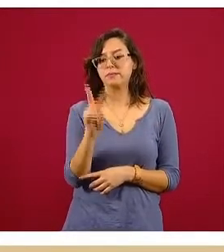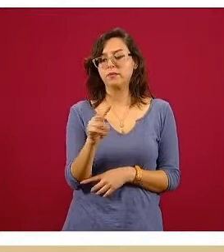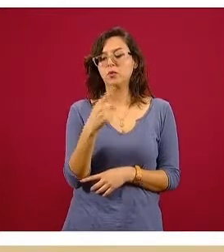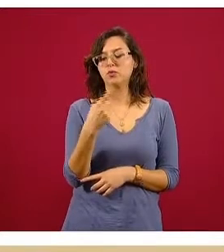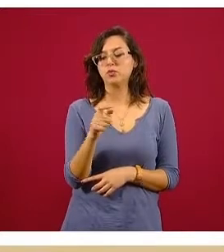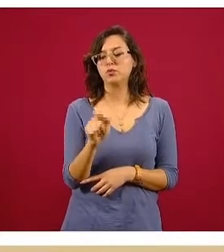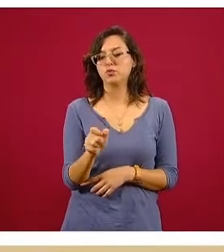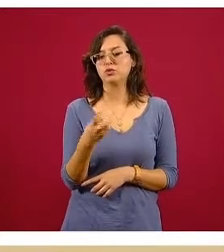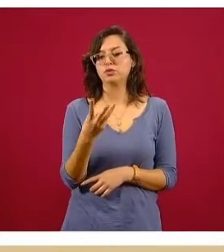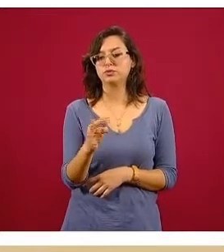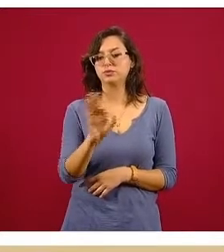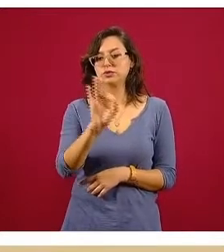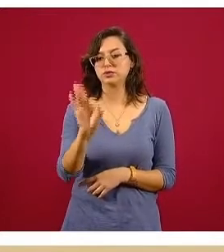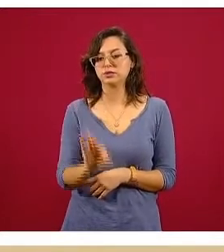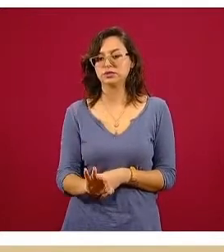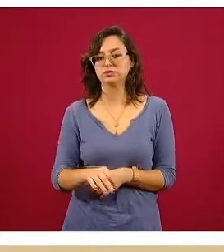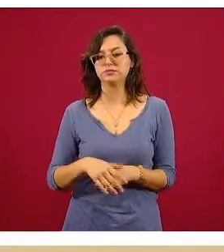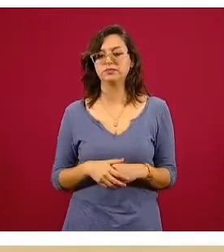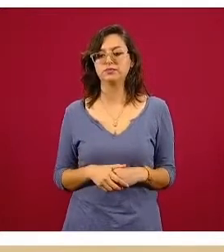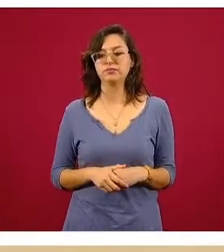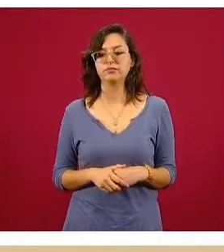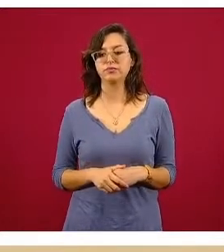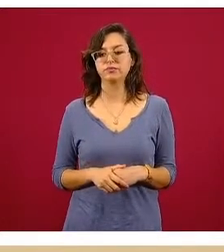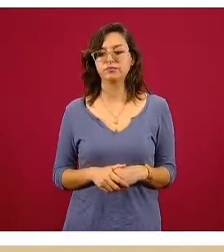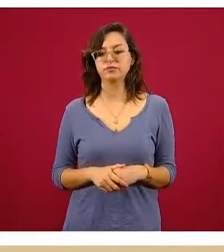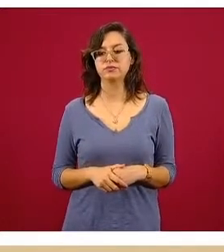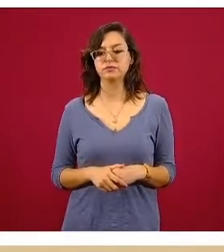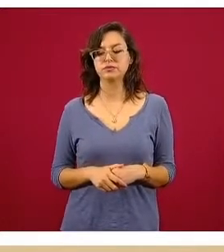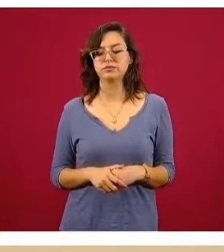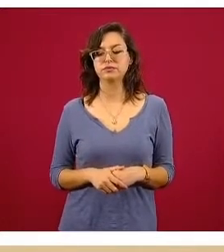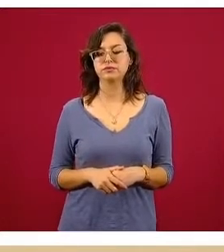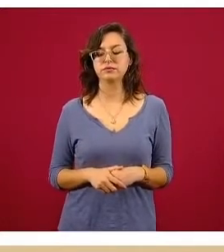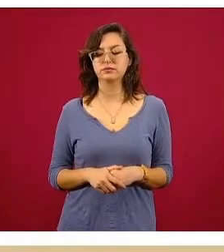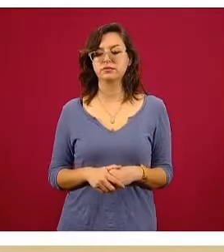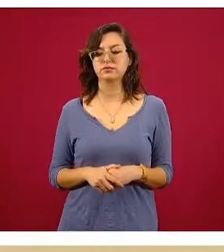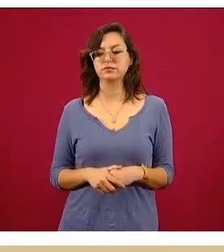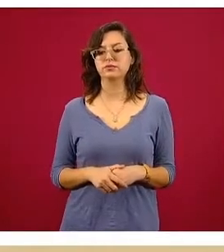del 1.3%. que inclusive es un